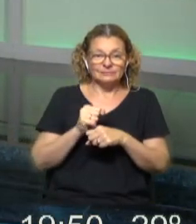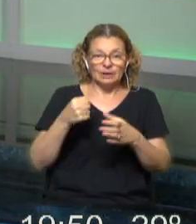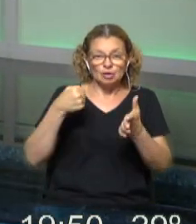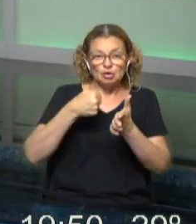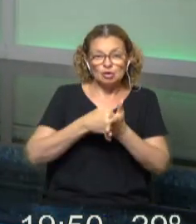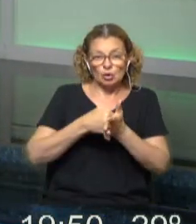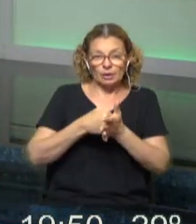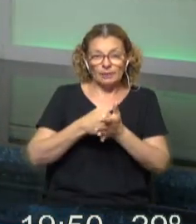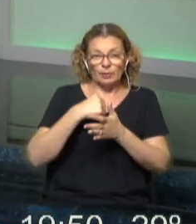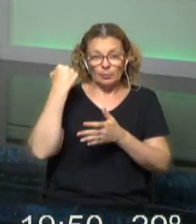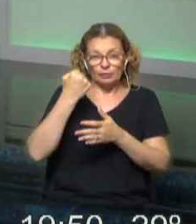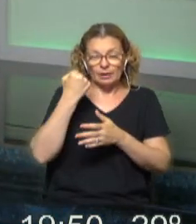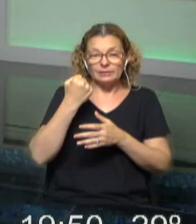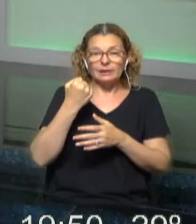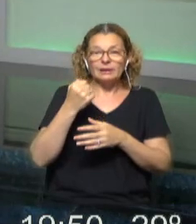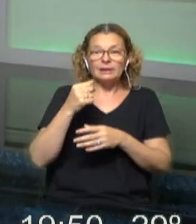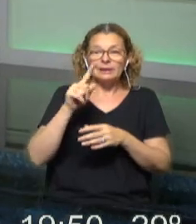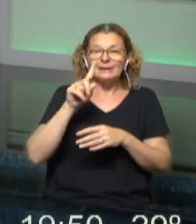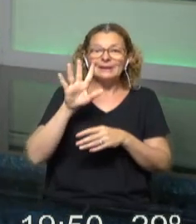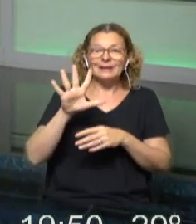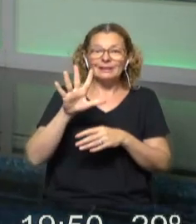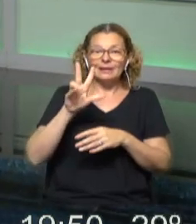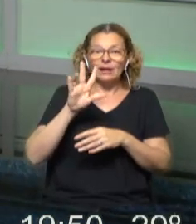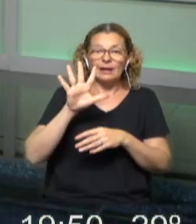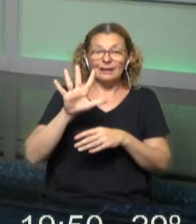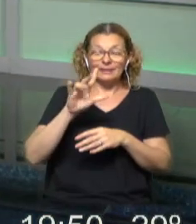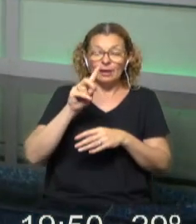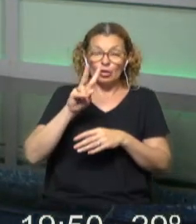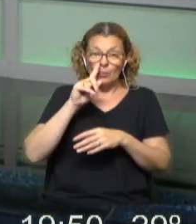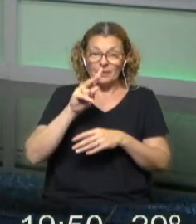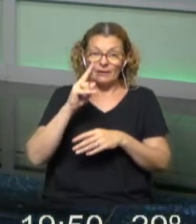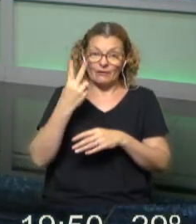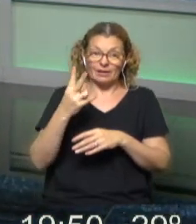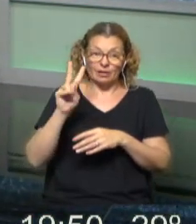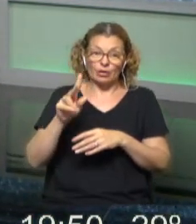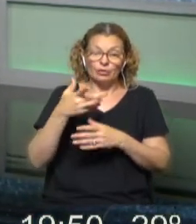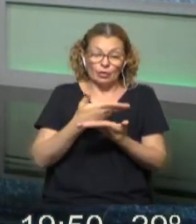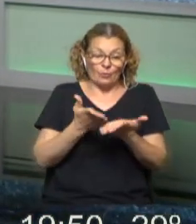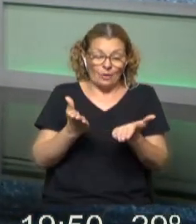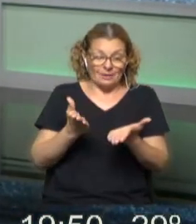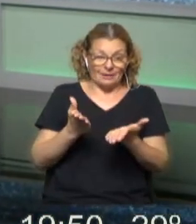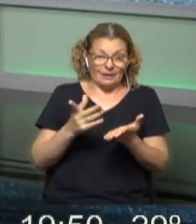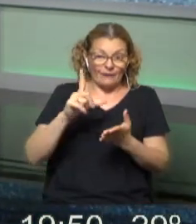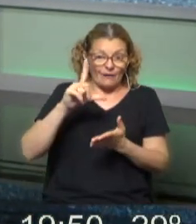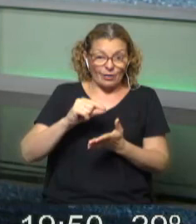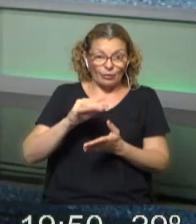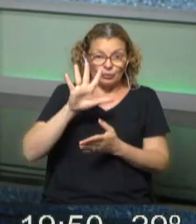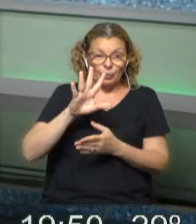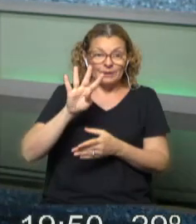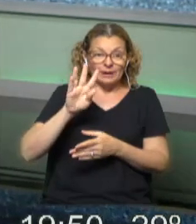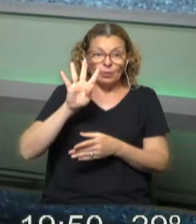siniestros graves o fatales y 15 en 2022. Y esto lo que muestra es una disminución del